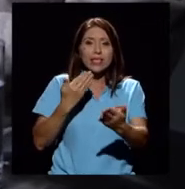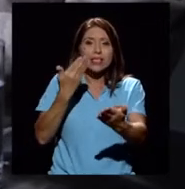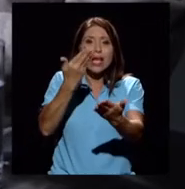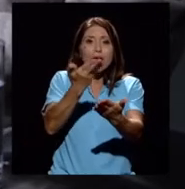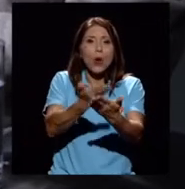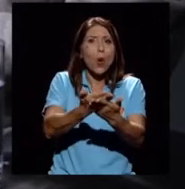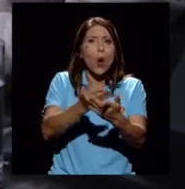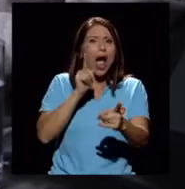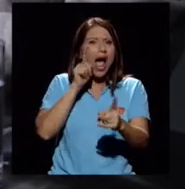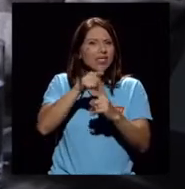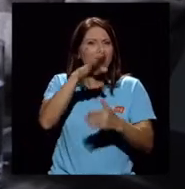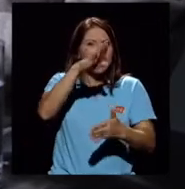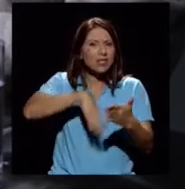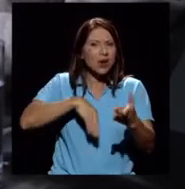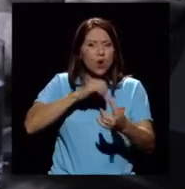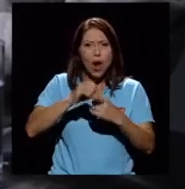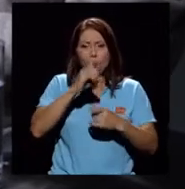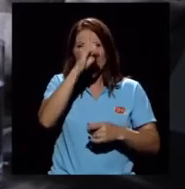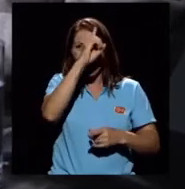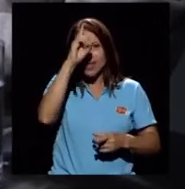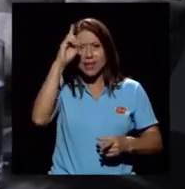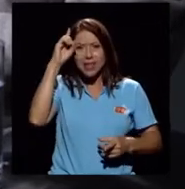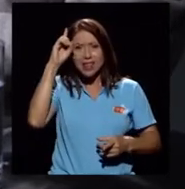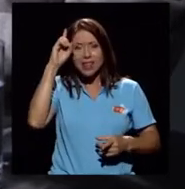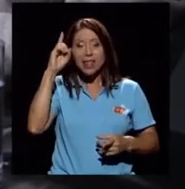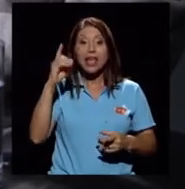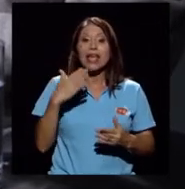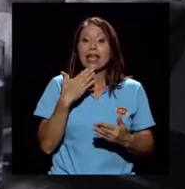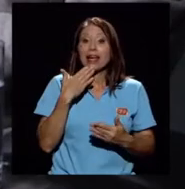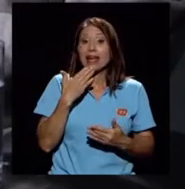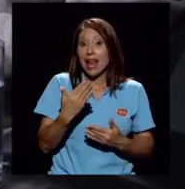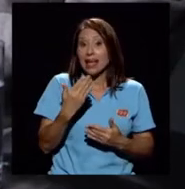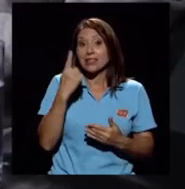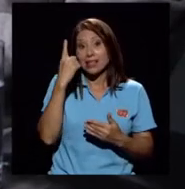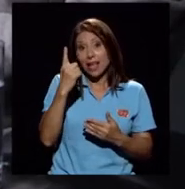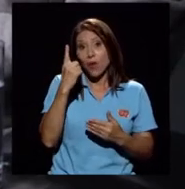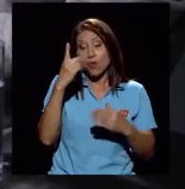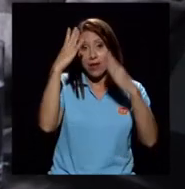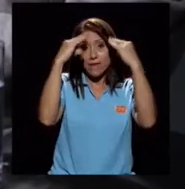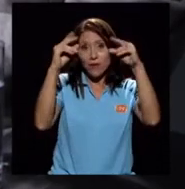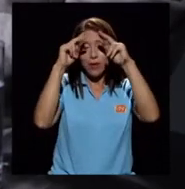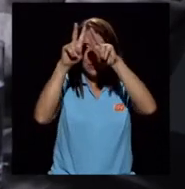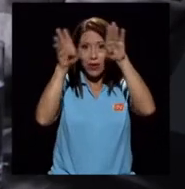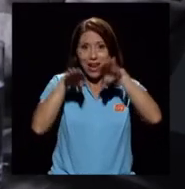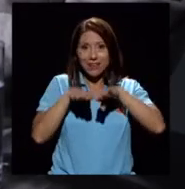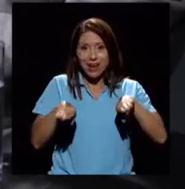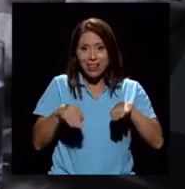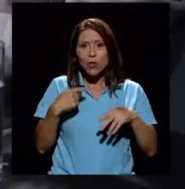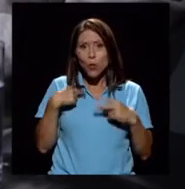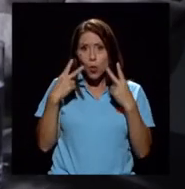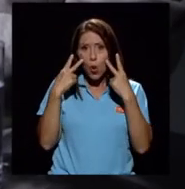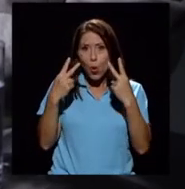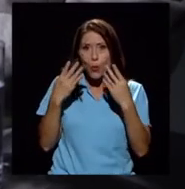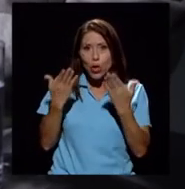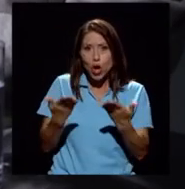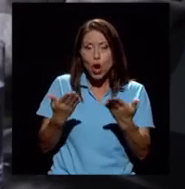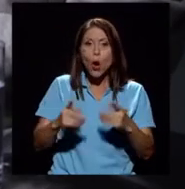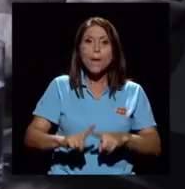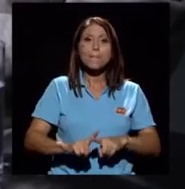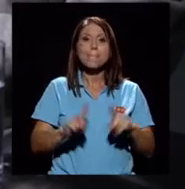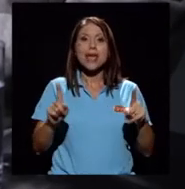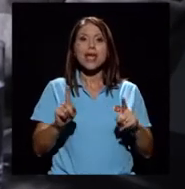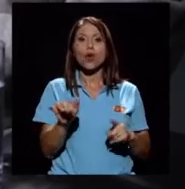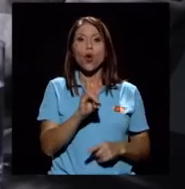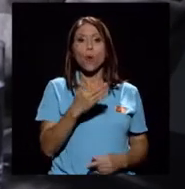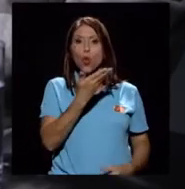está accesible en la red uno lo vio pero como josé rafael